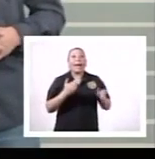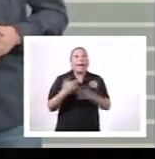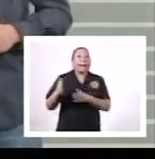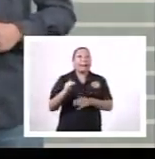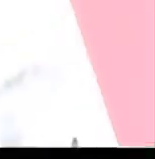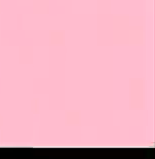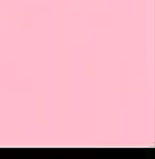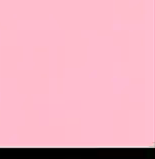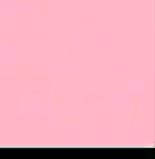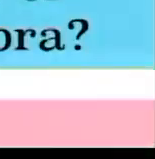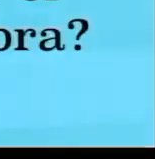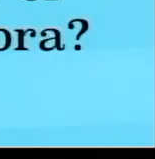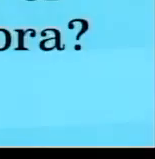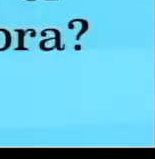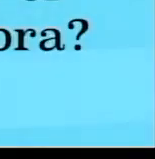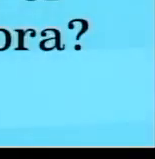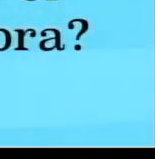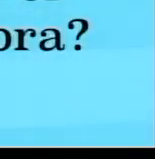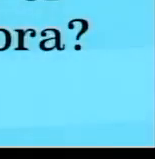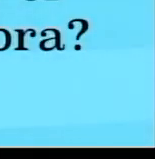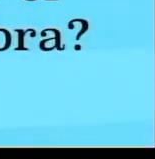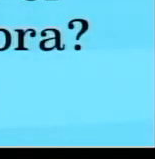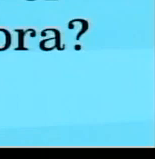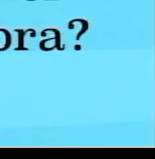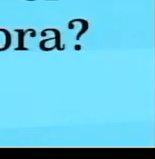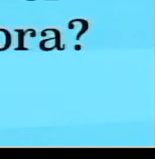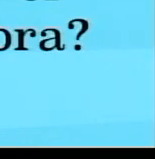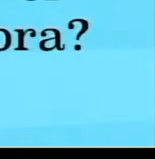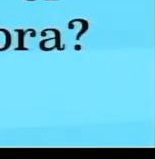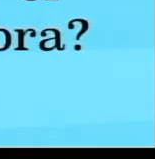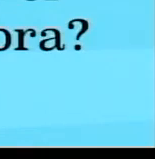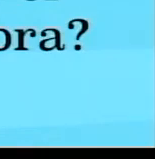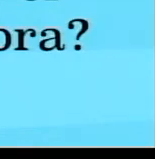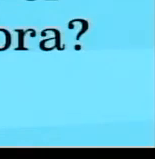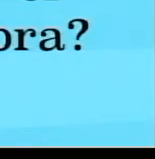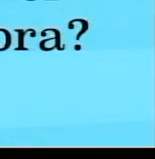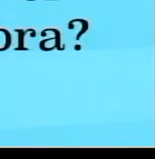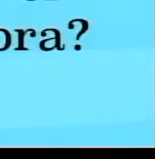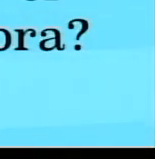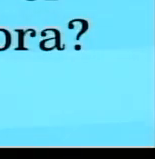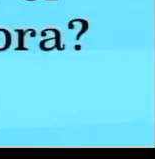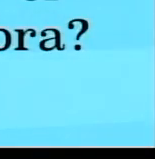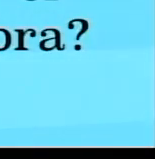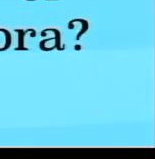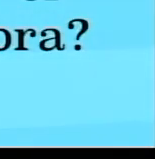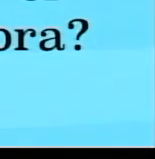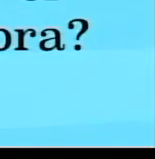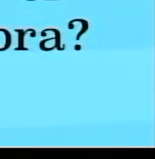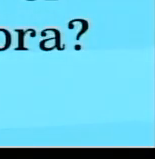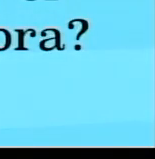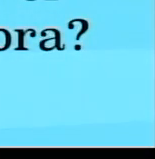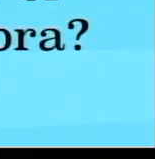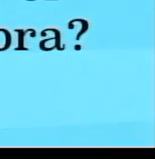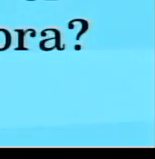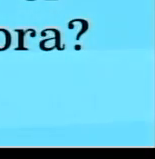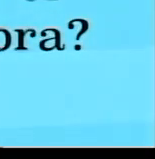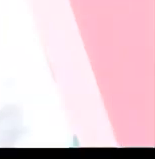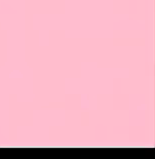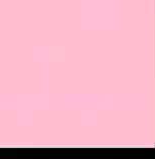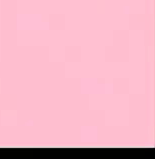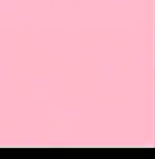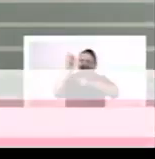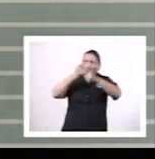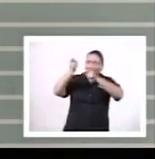pregunta número 1. ¿Qué opinas de la actitud de las personas que vieron volar el